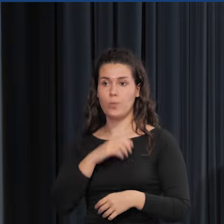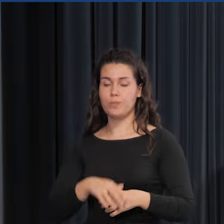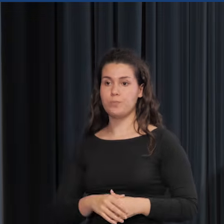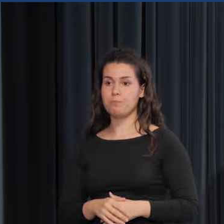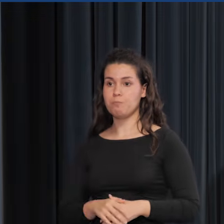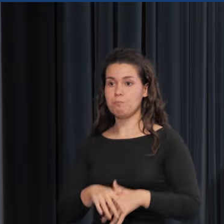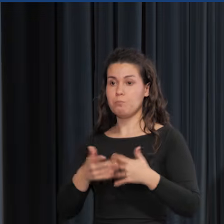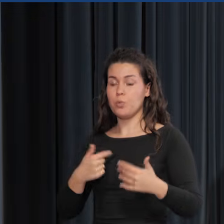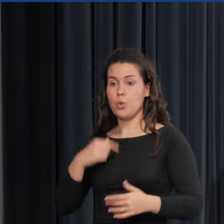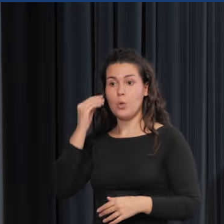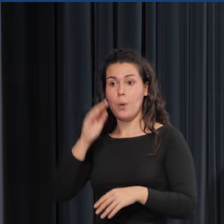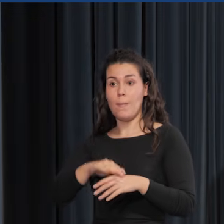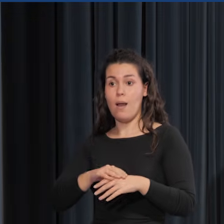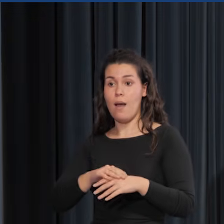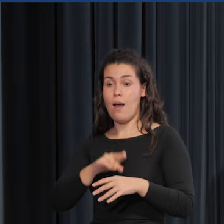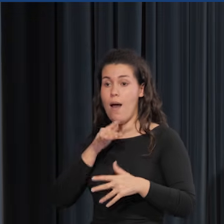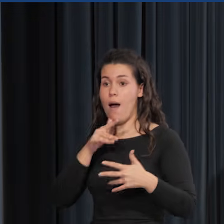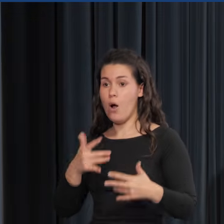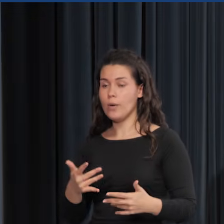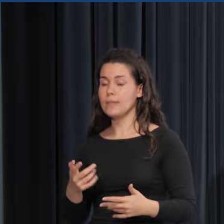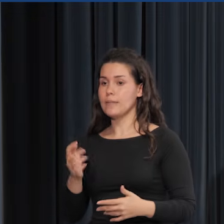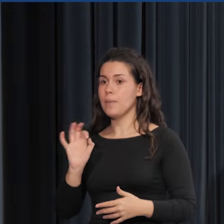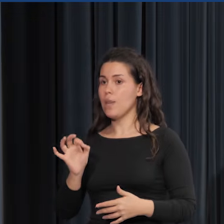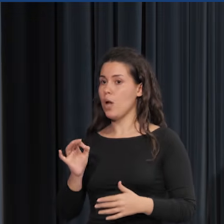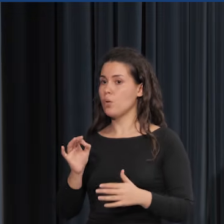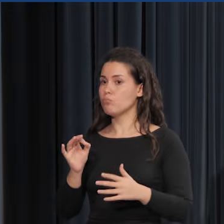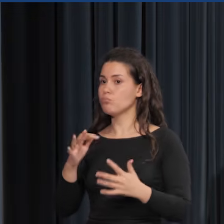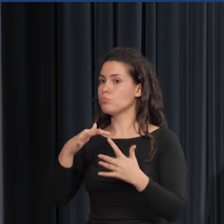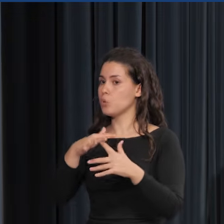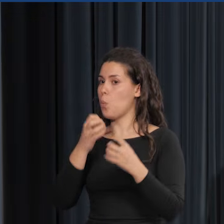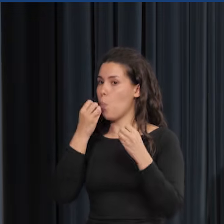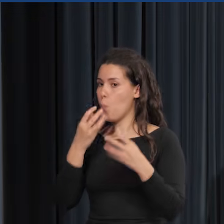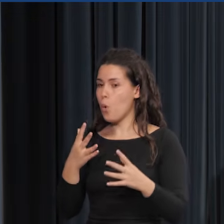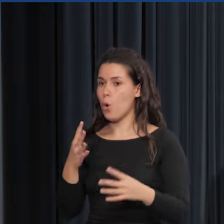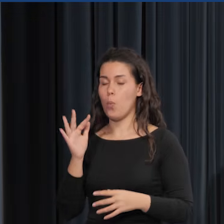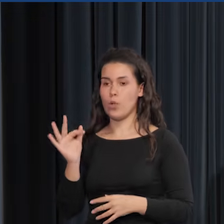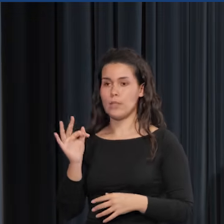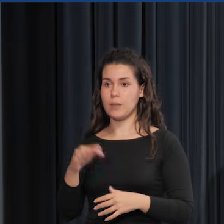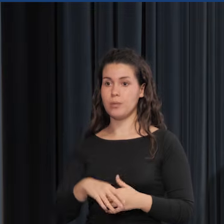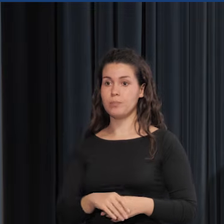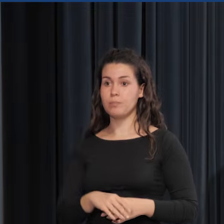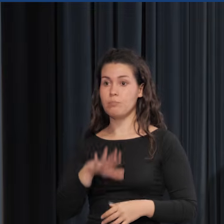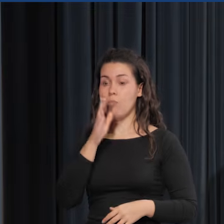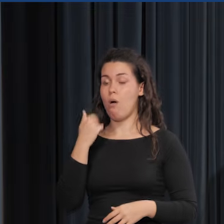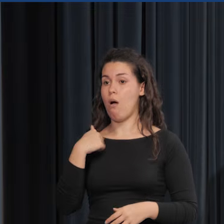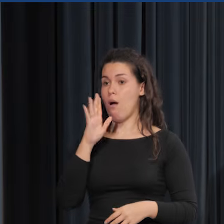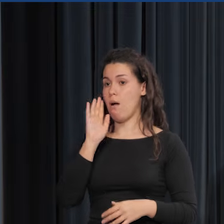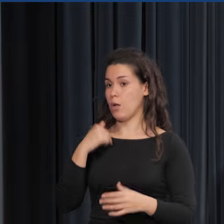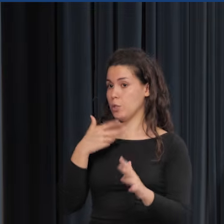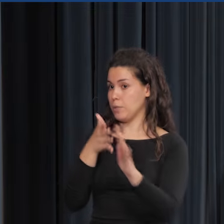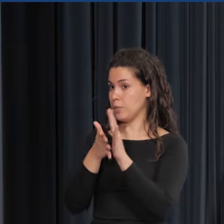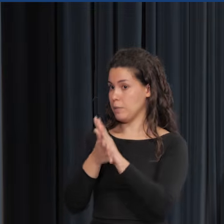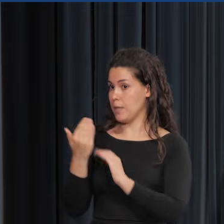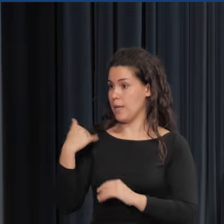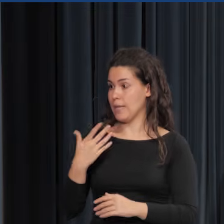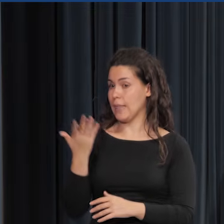el estado actual del ciclo, la verdad que es un momento bueno, es un momento positivo. Como he comentado, llevaban 25